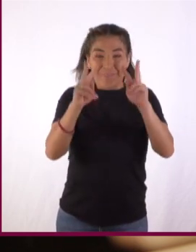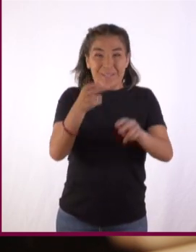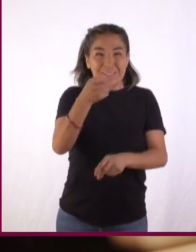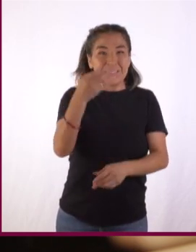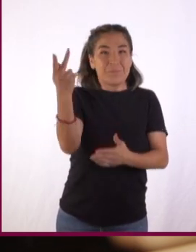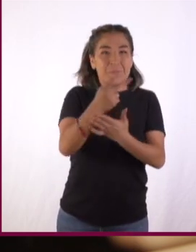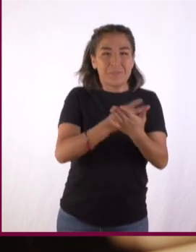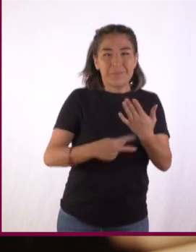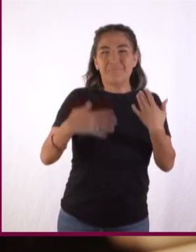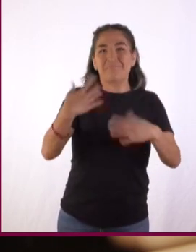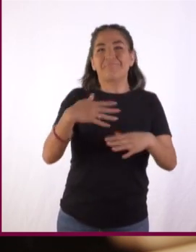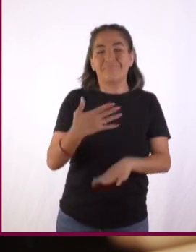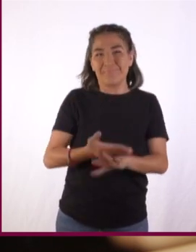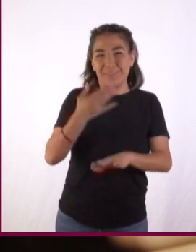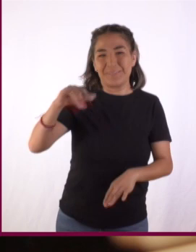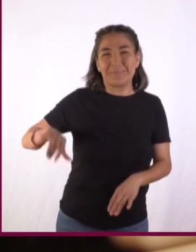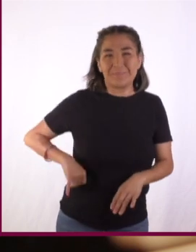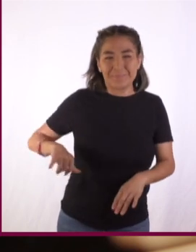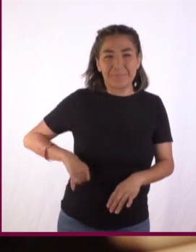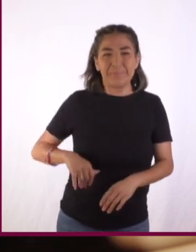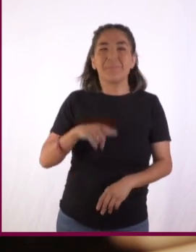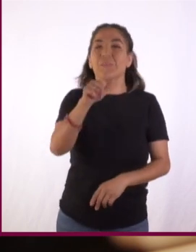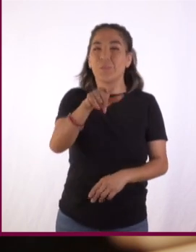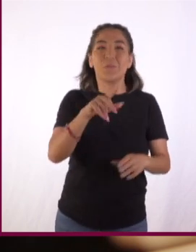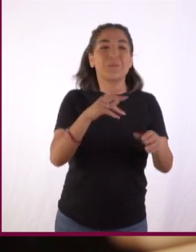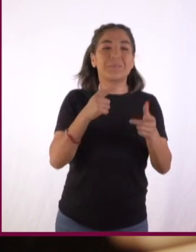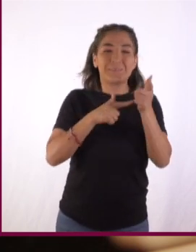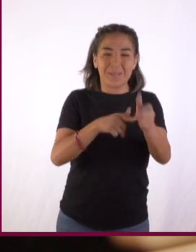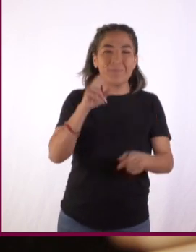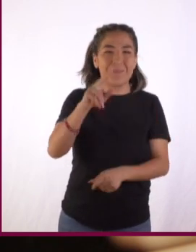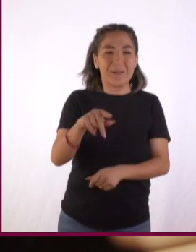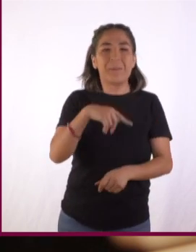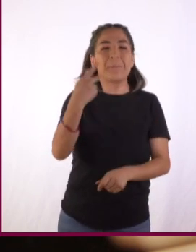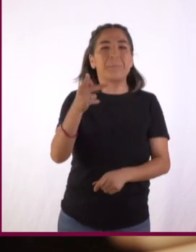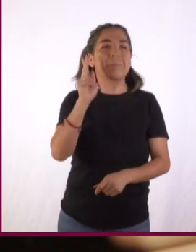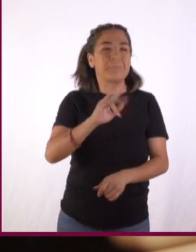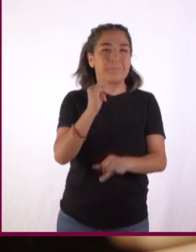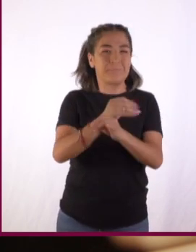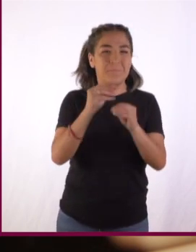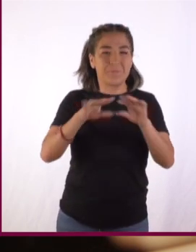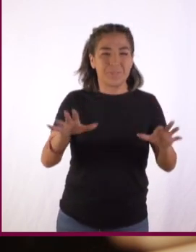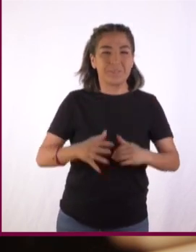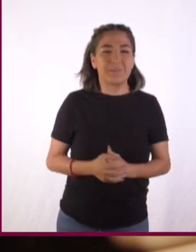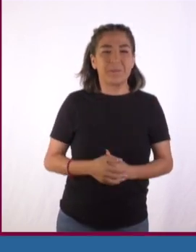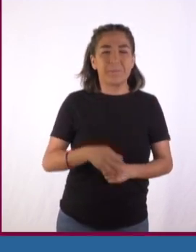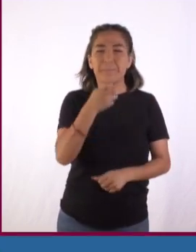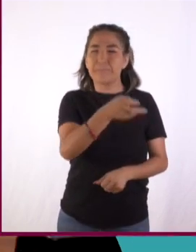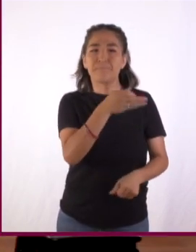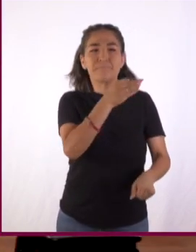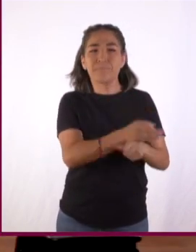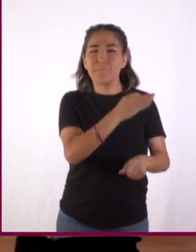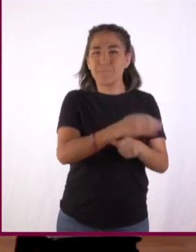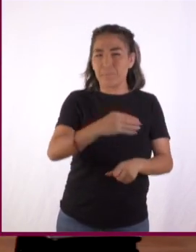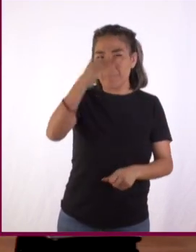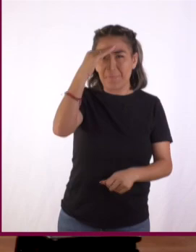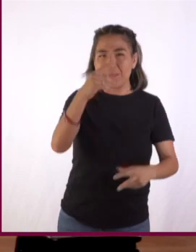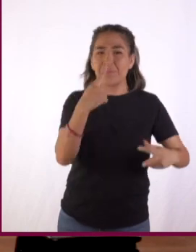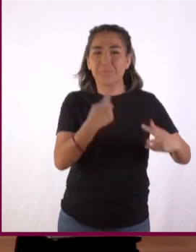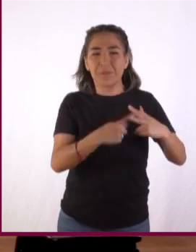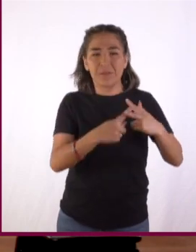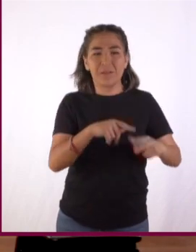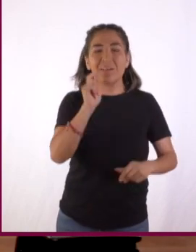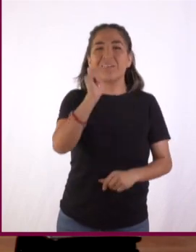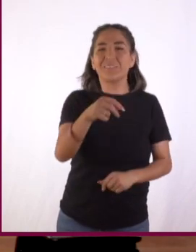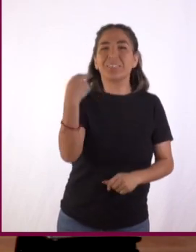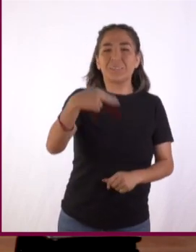los que están viendo este programa va a ser sumamente útil. Y no se vayan, no se pierdan la siguiente información. Este episodio de